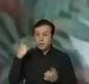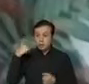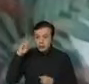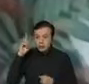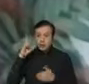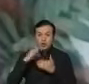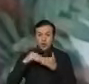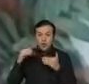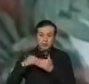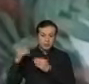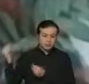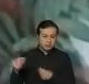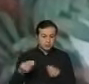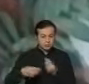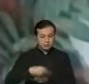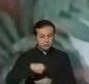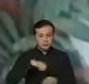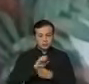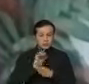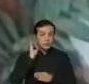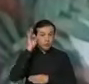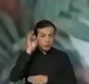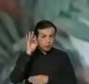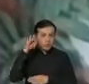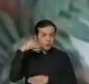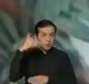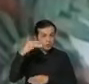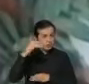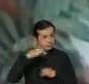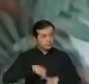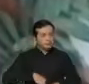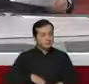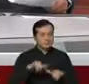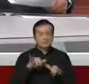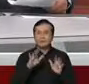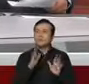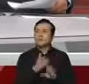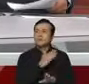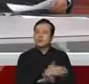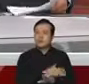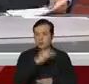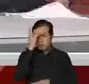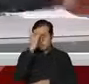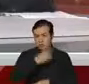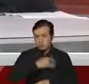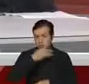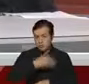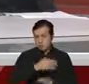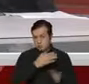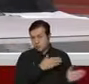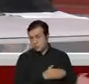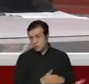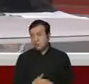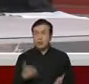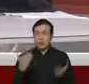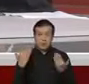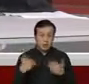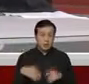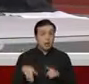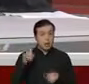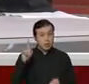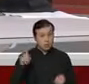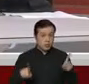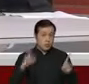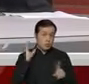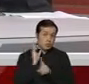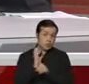dólares ya en el país y ahorrados hacia el futuro para los próximos gobiernos. Fue en su momento una decisión correcta que, bueno, también trajo ciertas